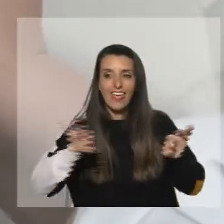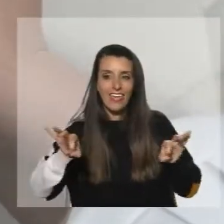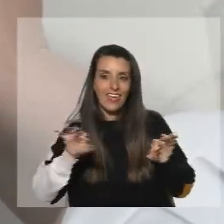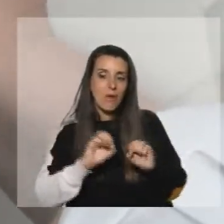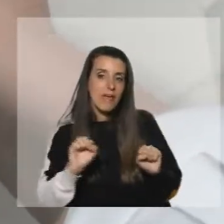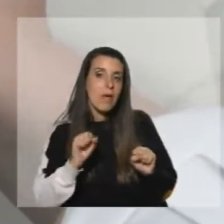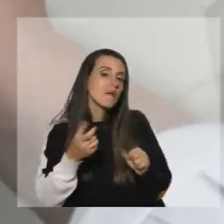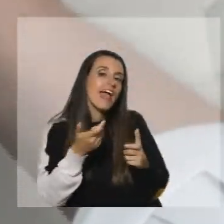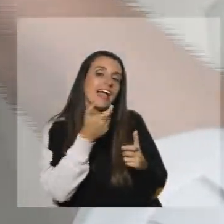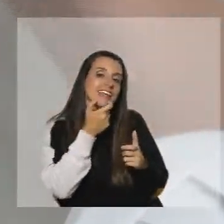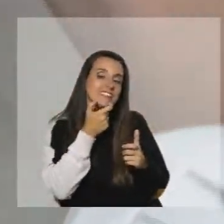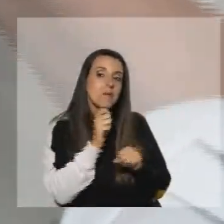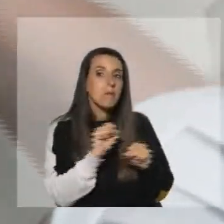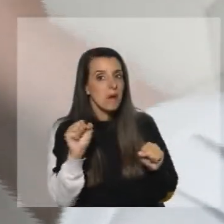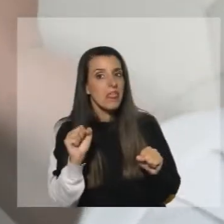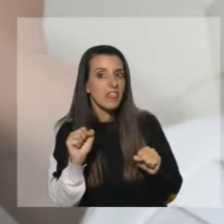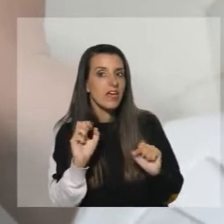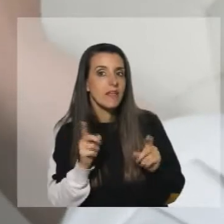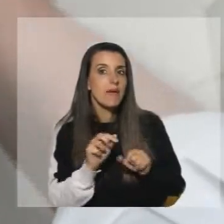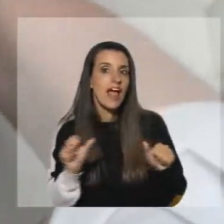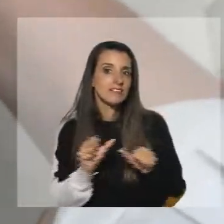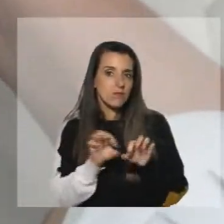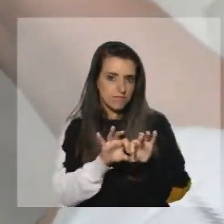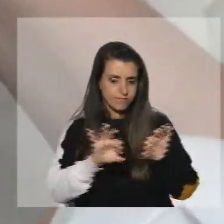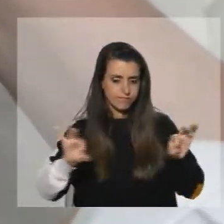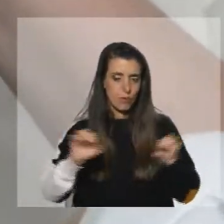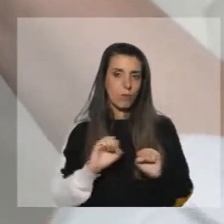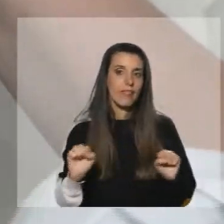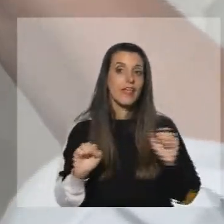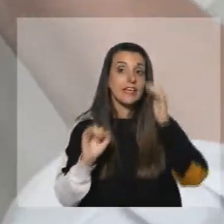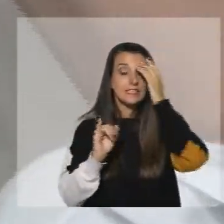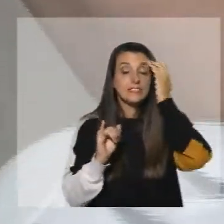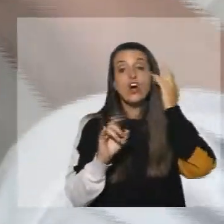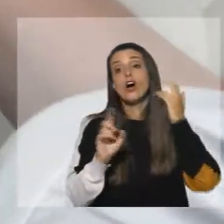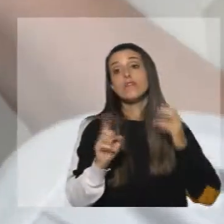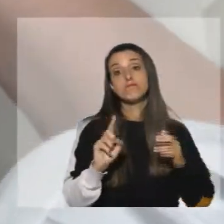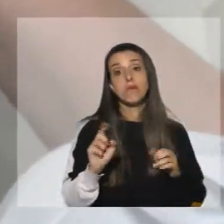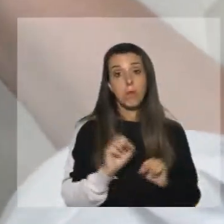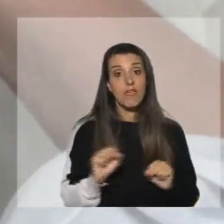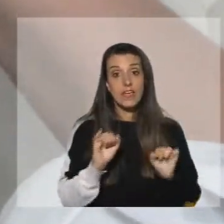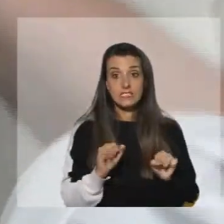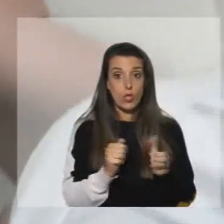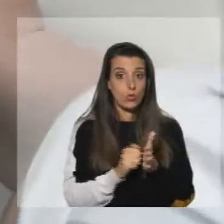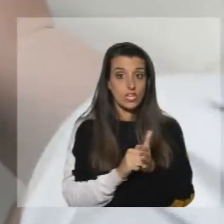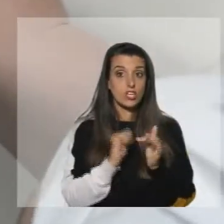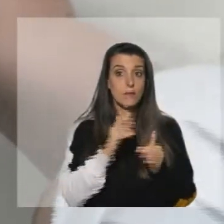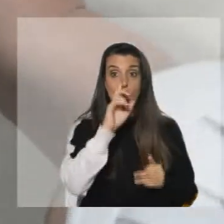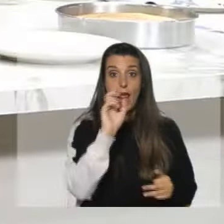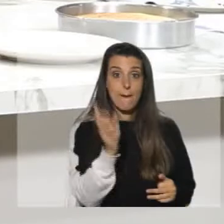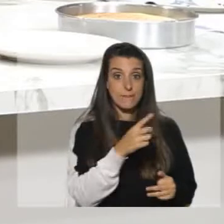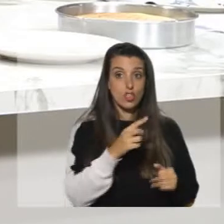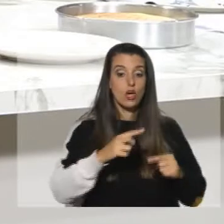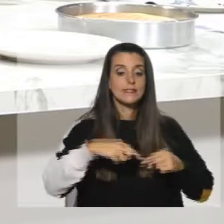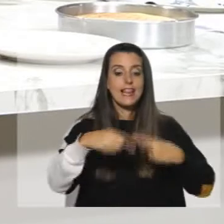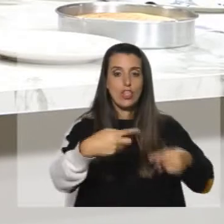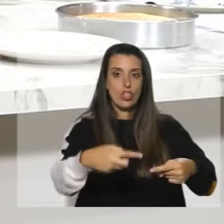En vez de galletita. Estoy pensando, ¿también uno así se puede hacer tipo salchichón? ¿O no? ¿Queda consistencia? No, queda. ¿Sí? Lo tenés que hacer rápidamente en un